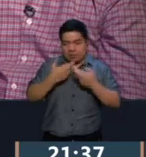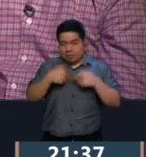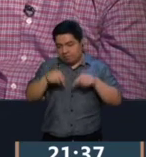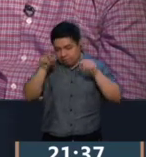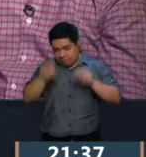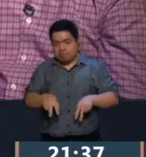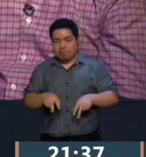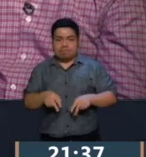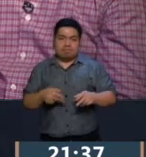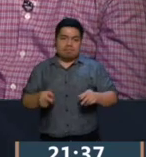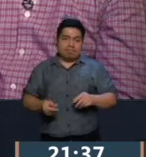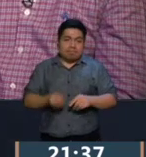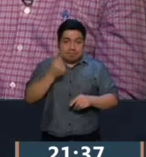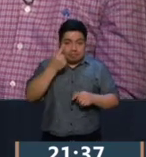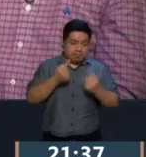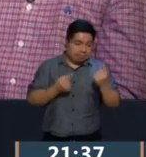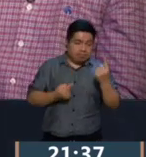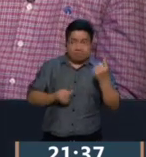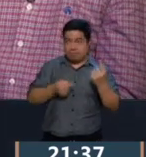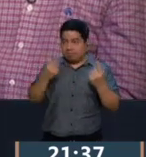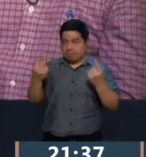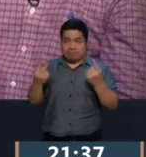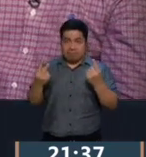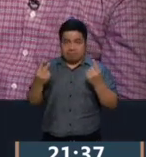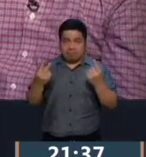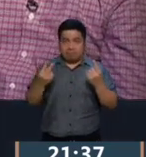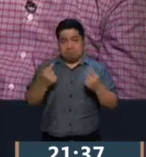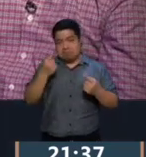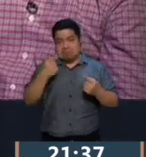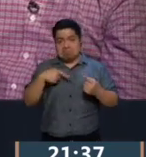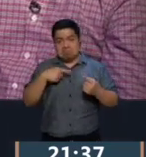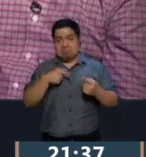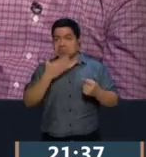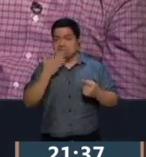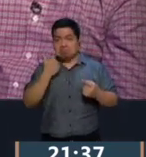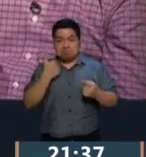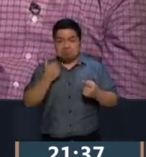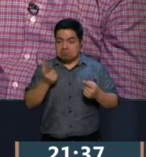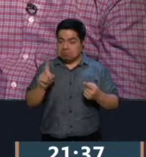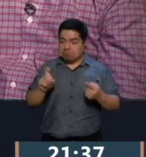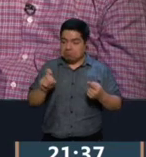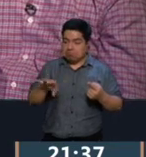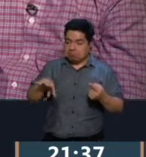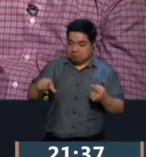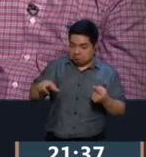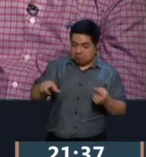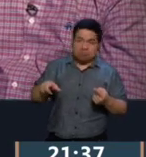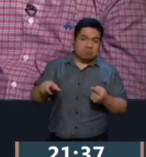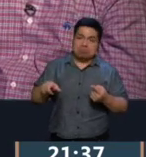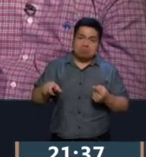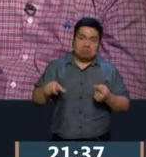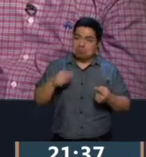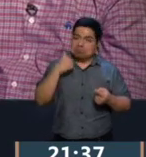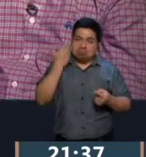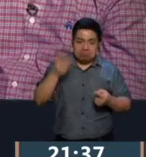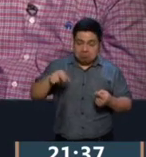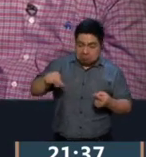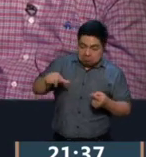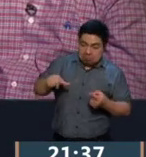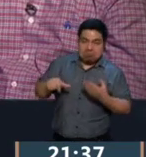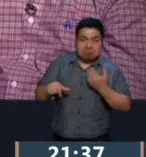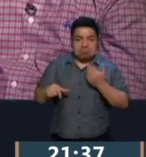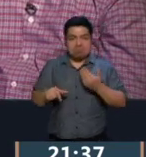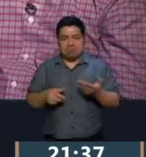personas, y hoy la realidad es que una de cada 2 personas en esta ciudad no recibe agua corriente en